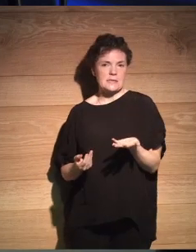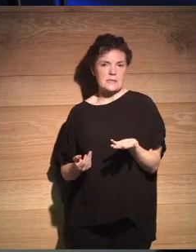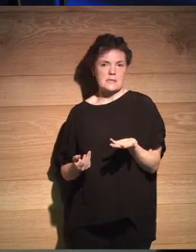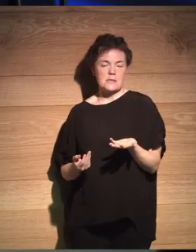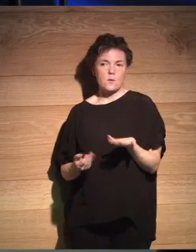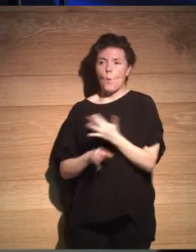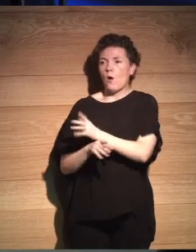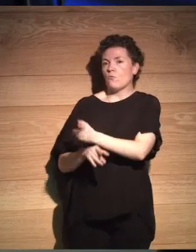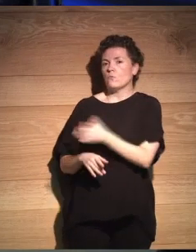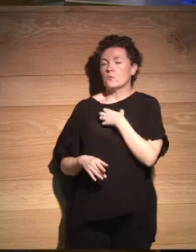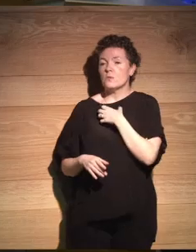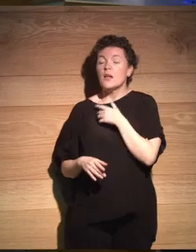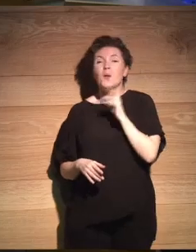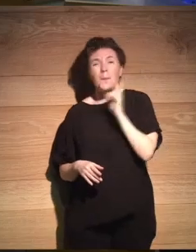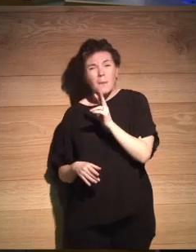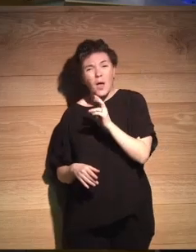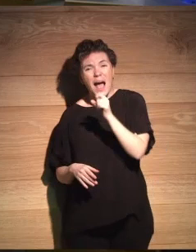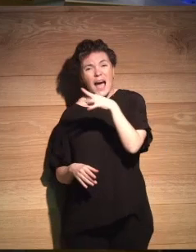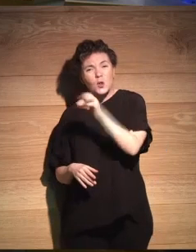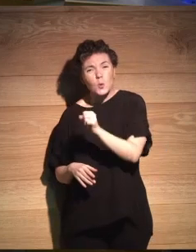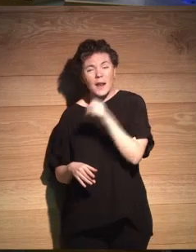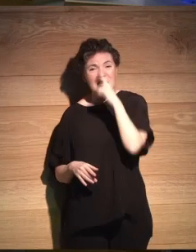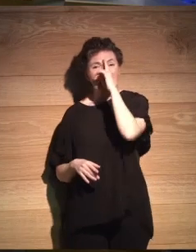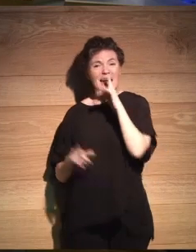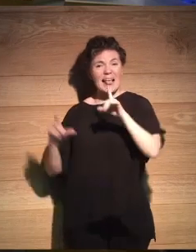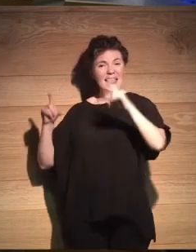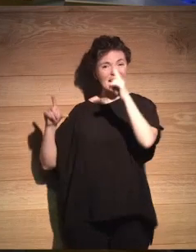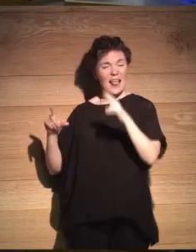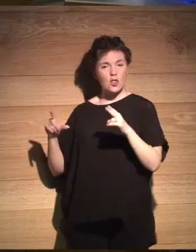poco lo que yo veo en Arturo Barea, en ese retrato,